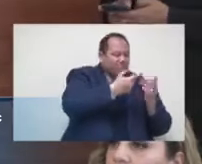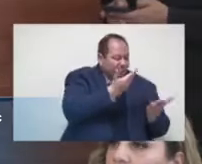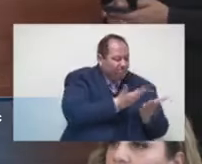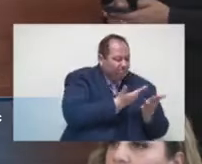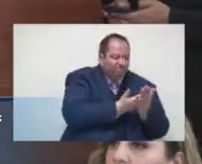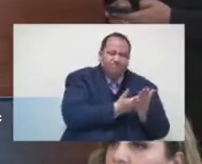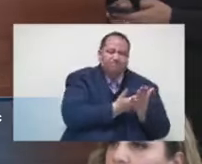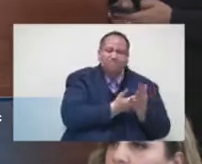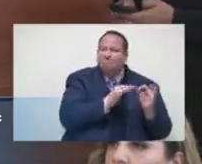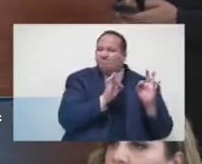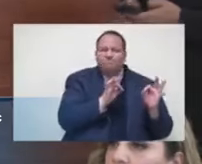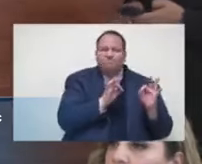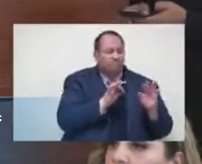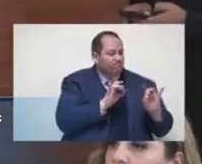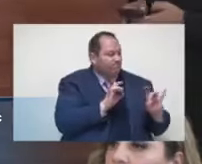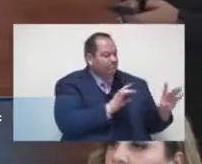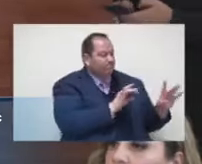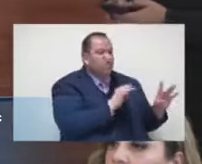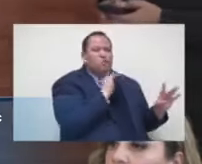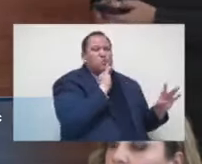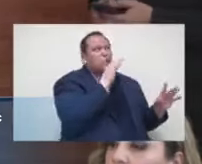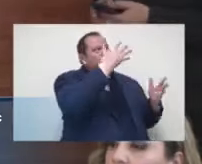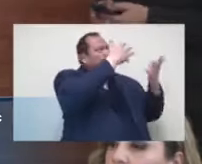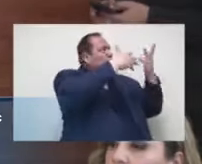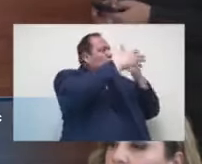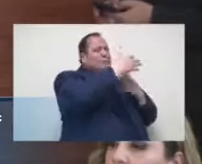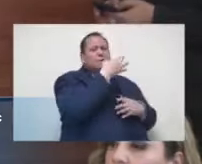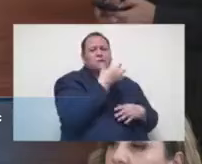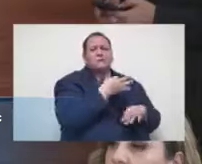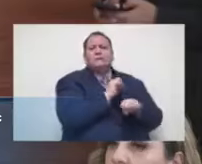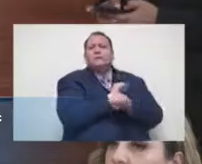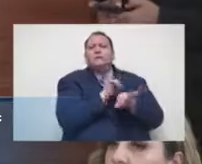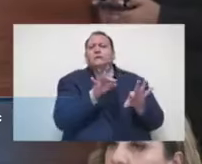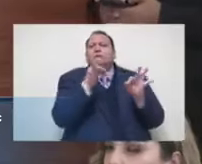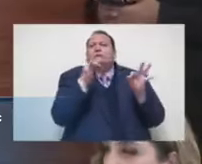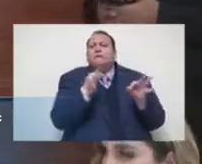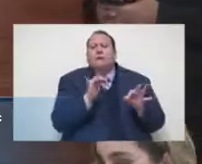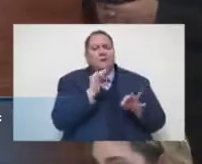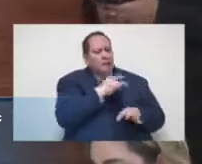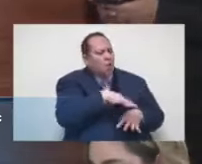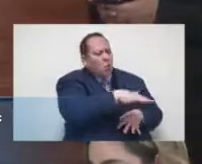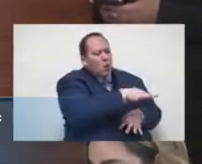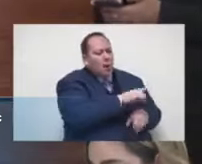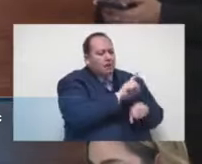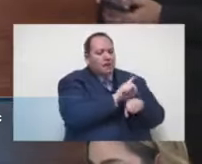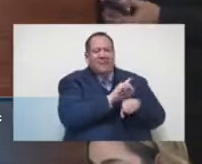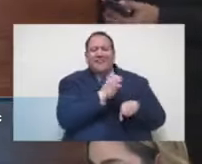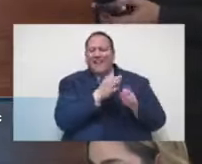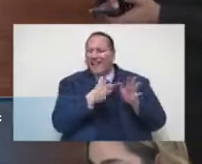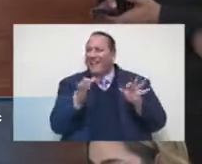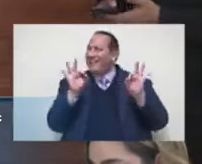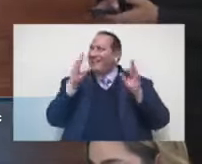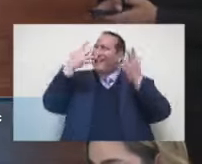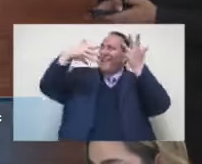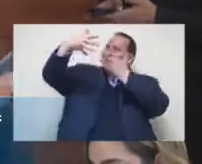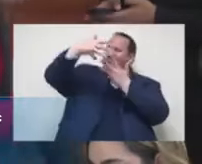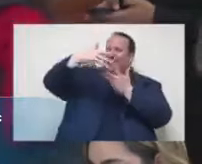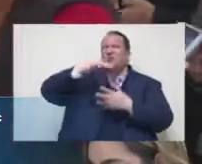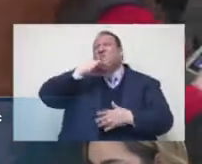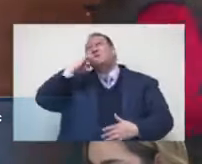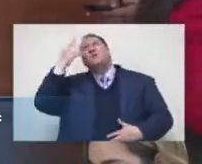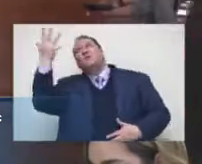resultados óptimos. ¿Qué es lo que está sucediendo? Y si nos pueden dar una información oficial también de Tijuana, ¿cuántos días de enero tuvieron buena calidad del aire o